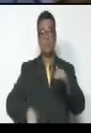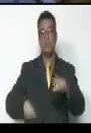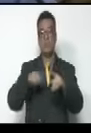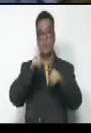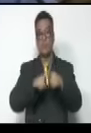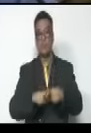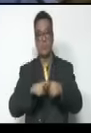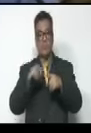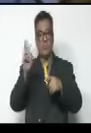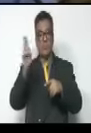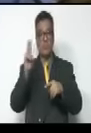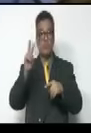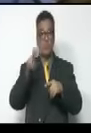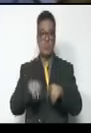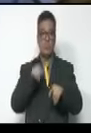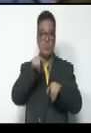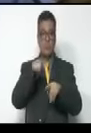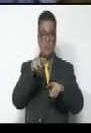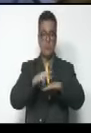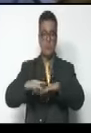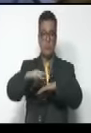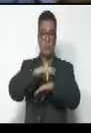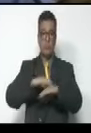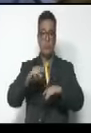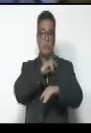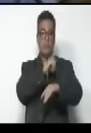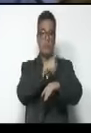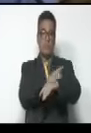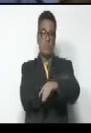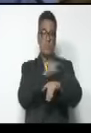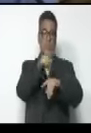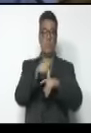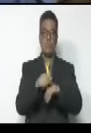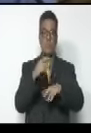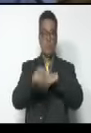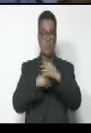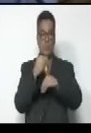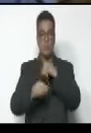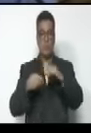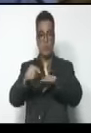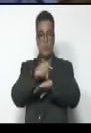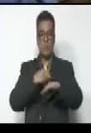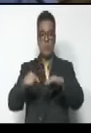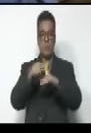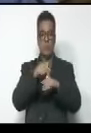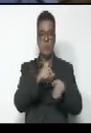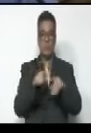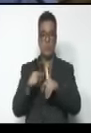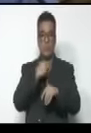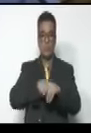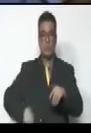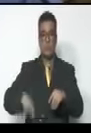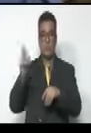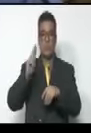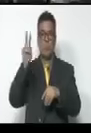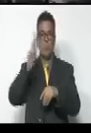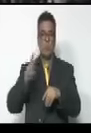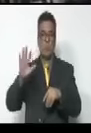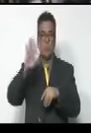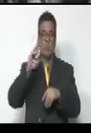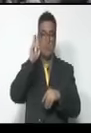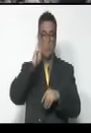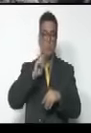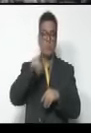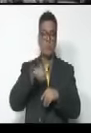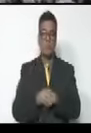ejecutiva de la República y de las ministras y ministros del Poder Popular que conforman el gabinete ejecutivo del presidente de la República Bolivariana